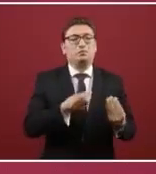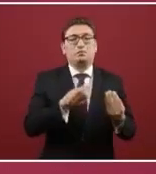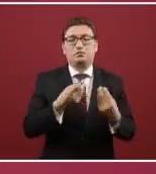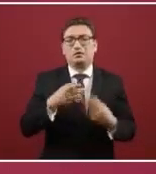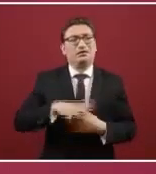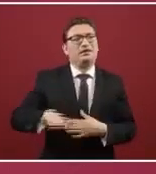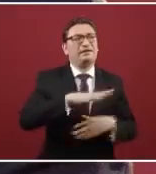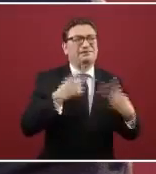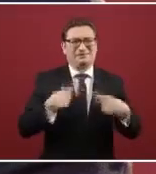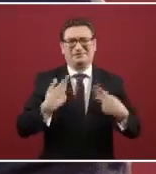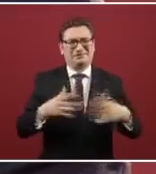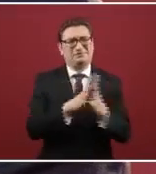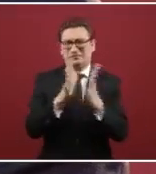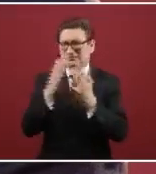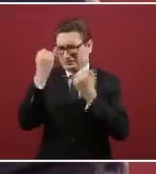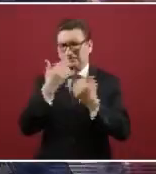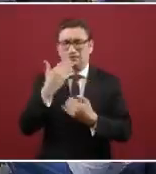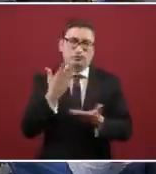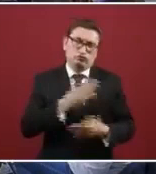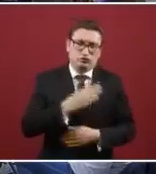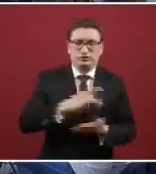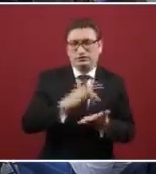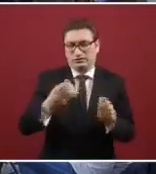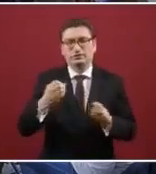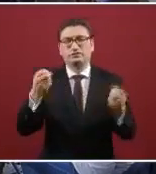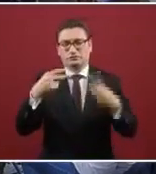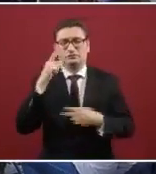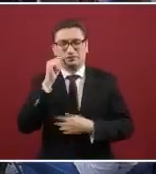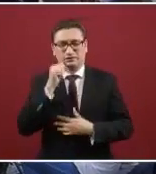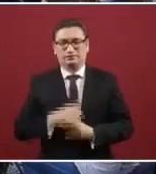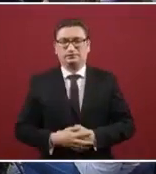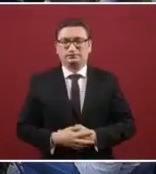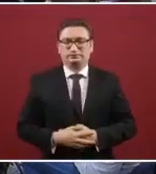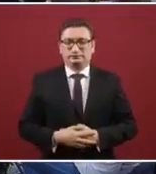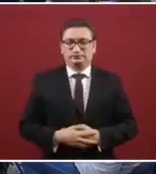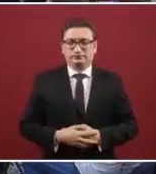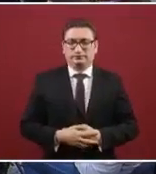participando mucho, tiene muchas ideas. Bueno, pues muchas gracias. Nos vemos mañana.